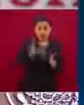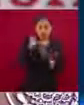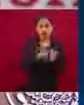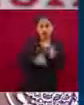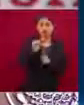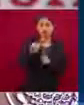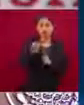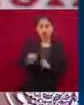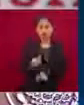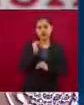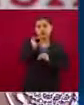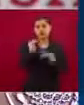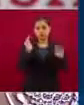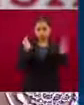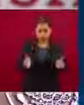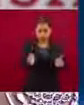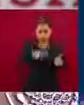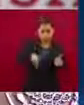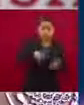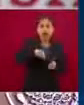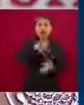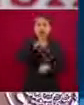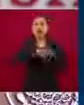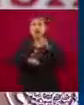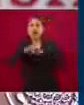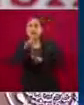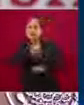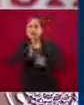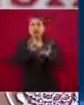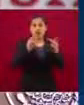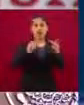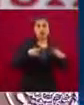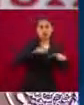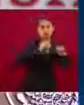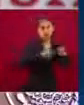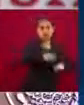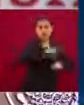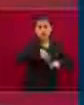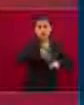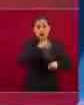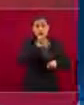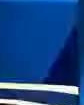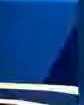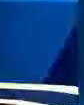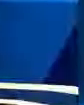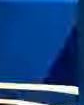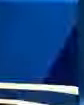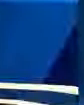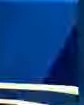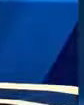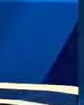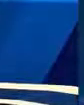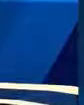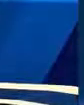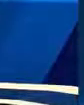mensaje de que ya se está haciendo algo, ¿no? Y que no se va a dejar pasar este tema. Uh-huh. Ahora, en lo que tiene que ver con la